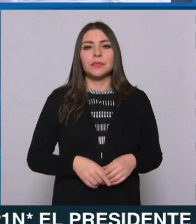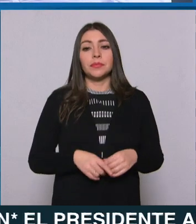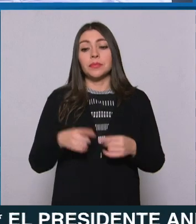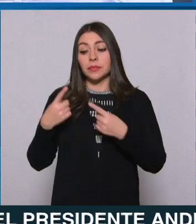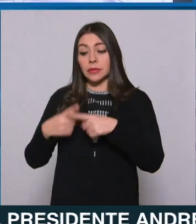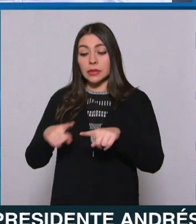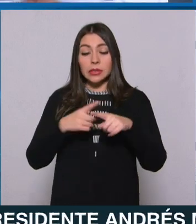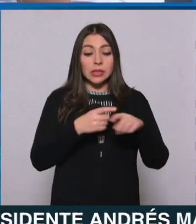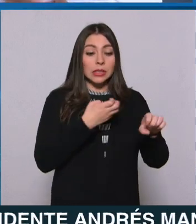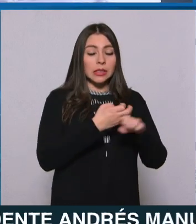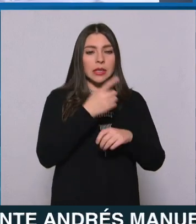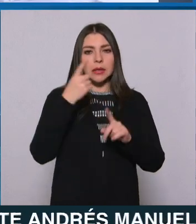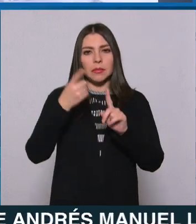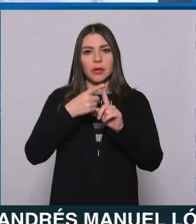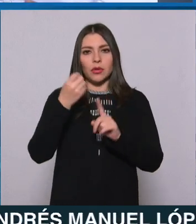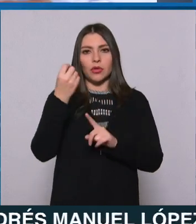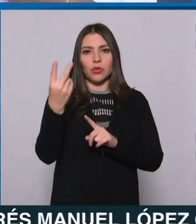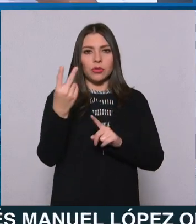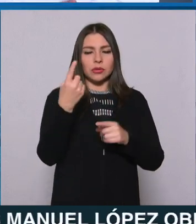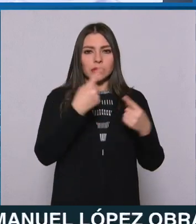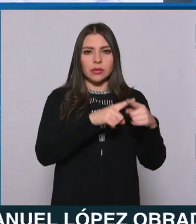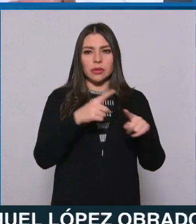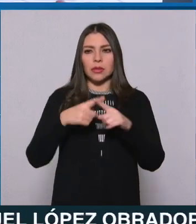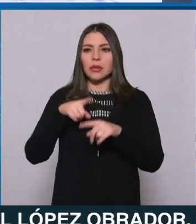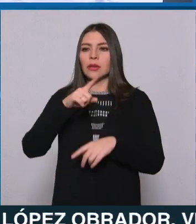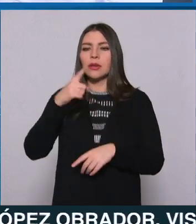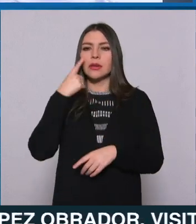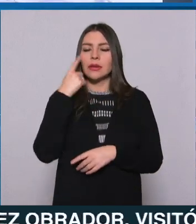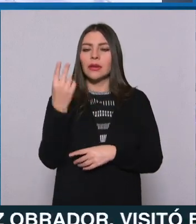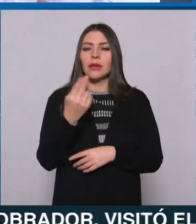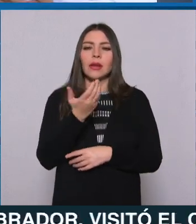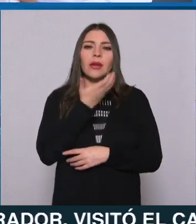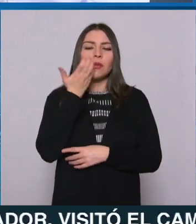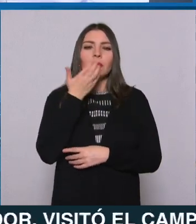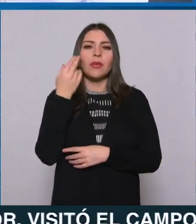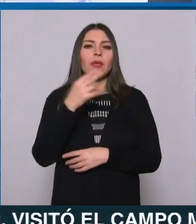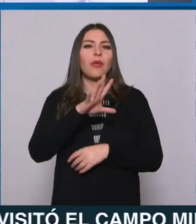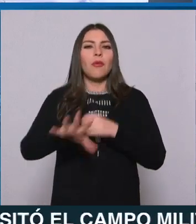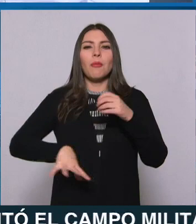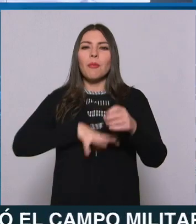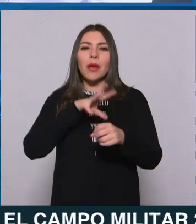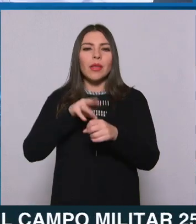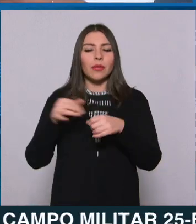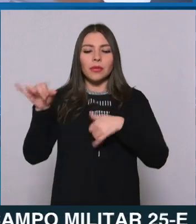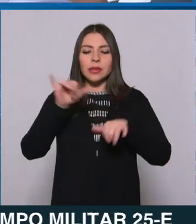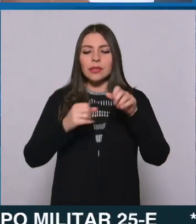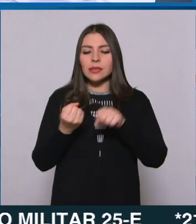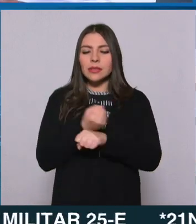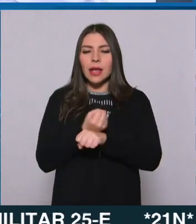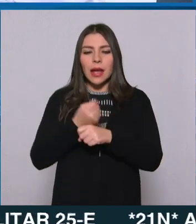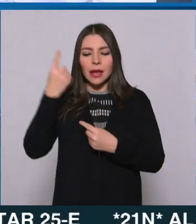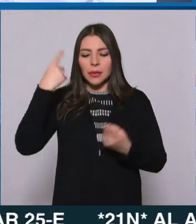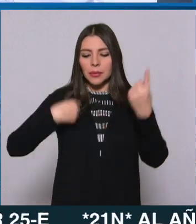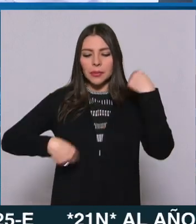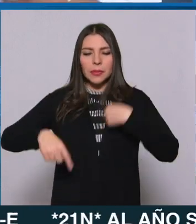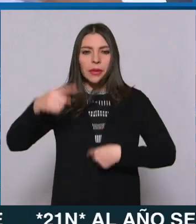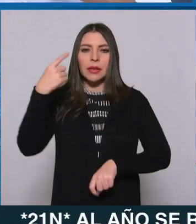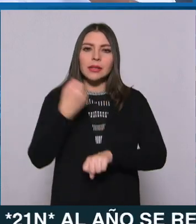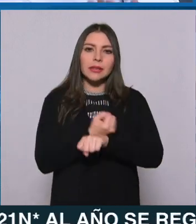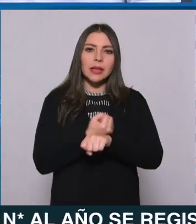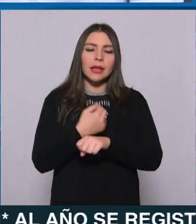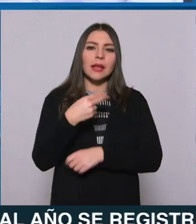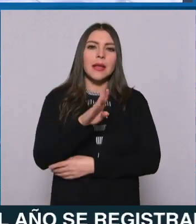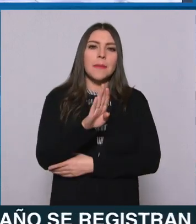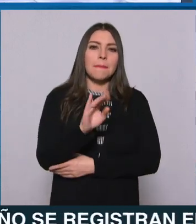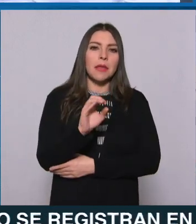dos. Los estudios que son rutinarios, que son los conocidos, una biometría hemática, una química sanguínea, que es como un chequeo general, y